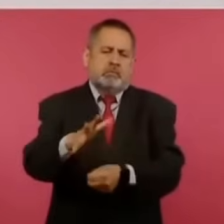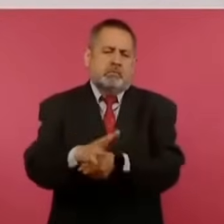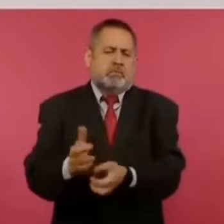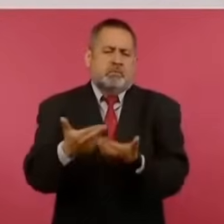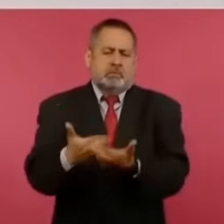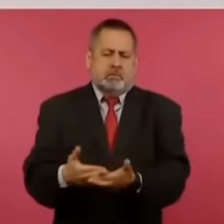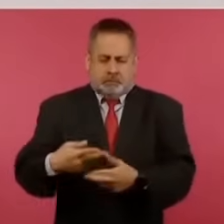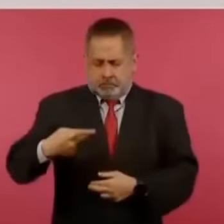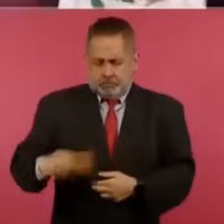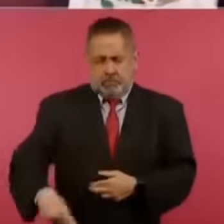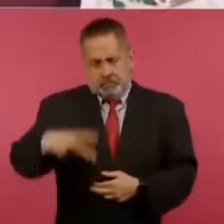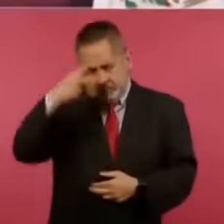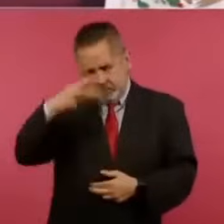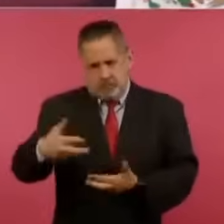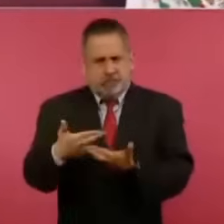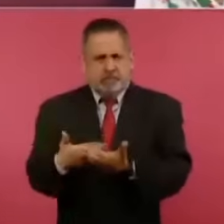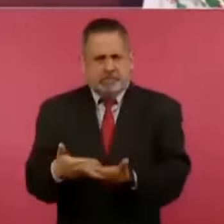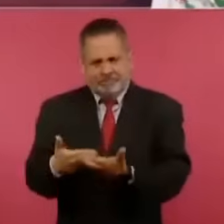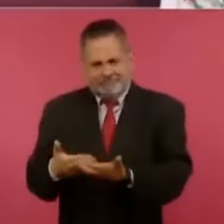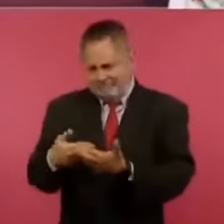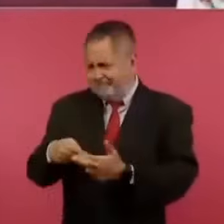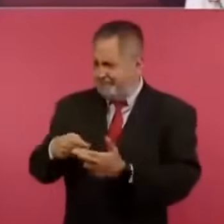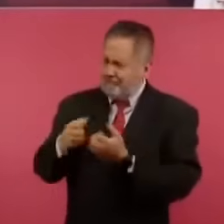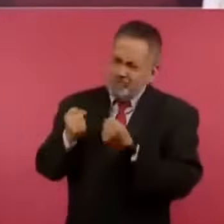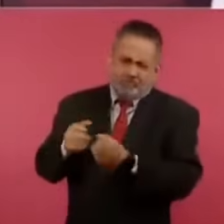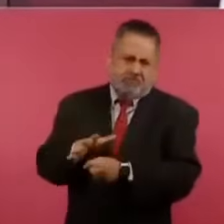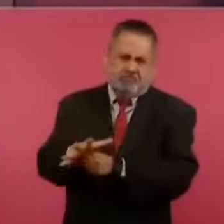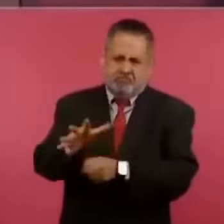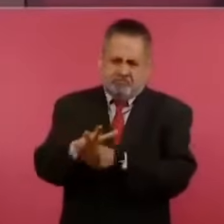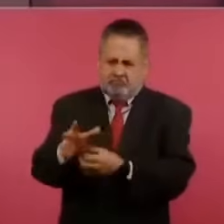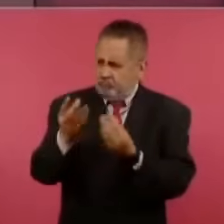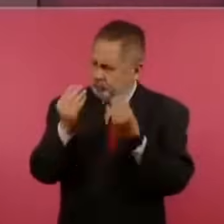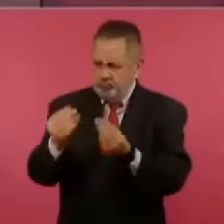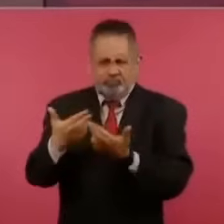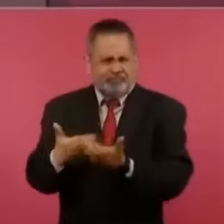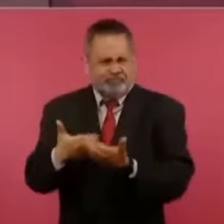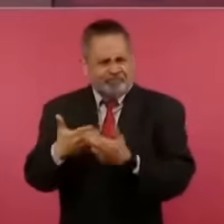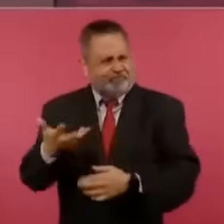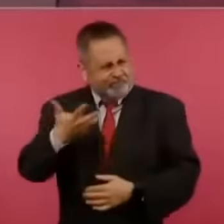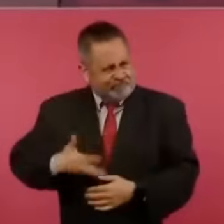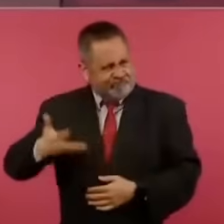de que México tiene reservas suficientes